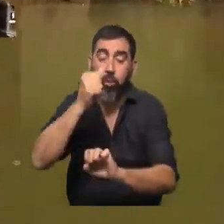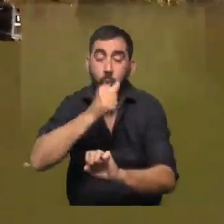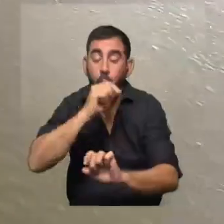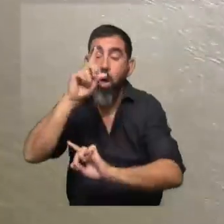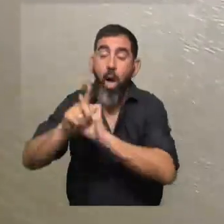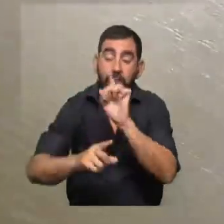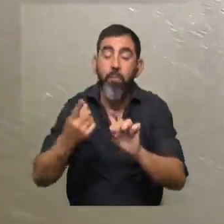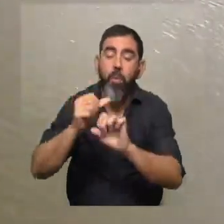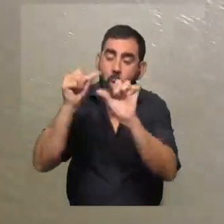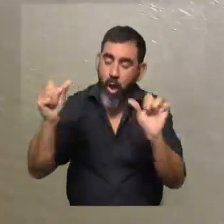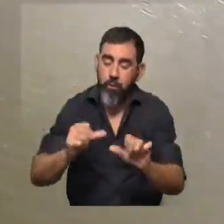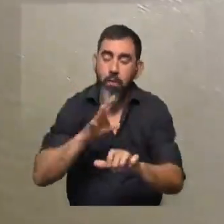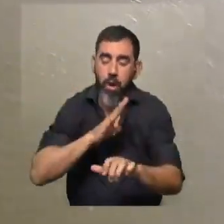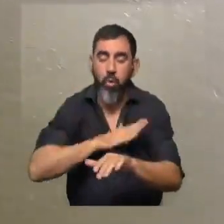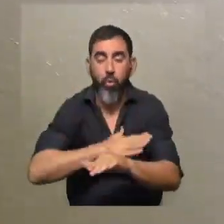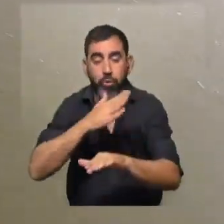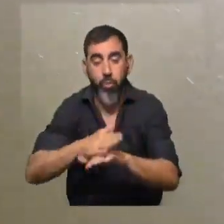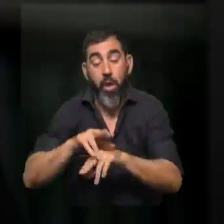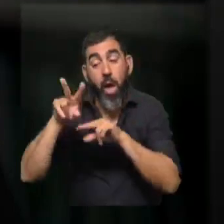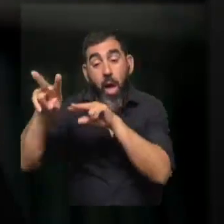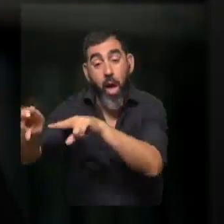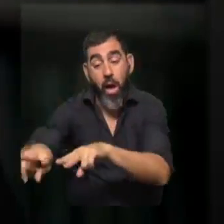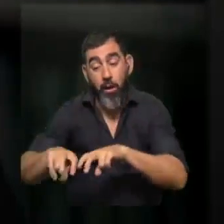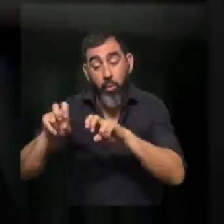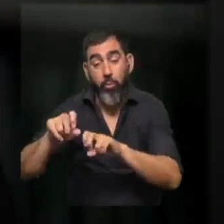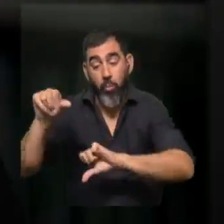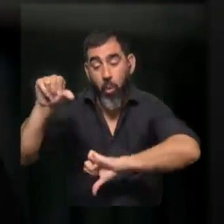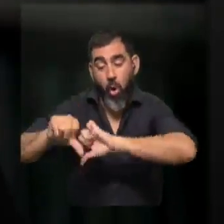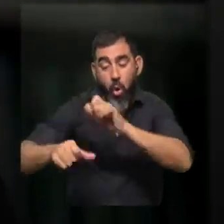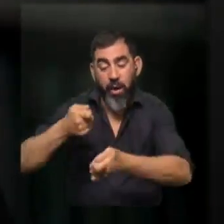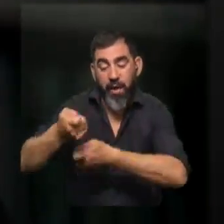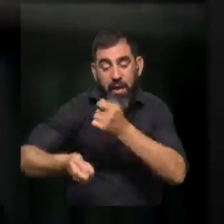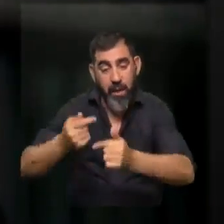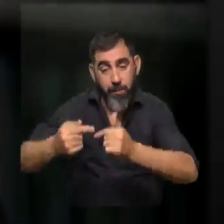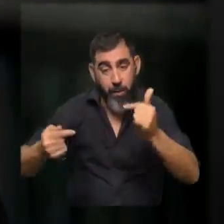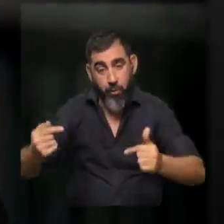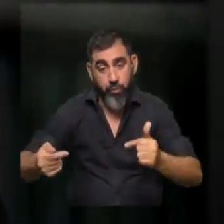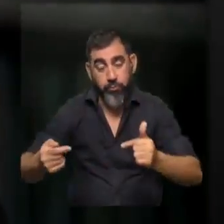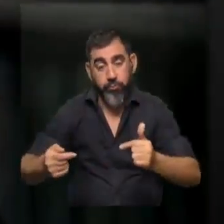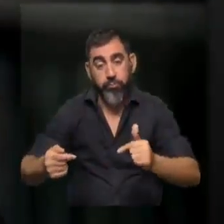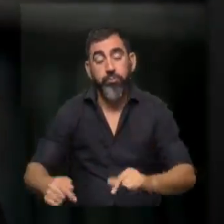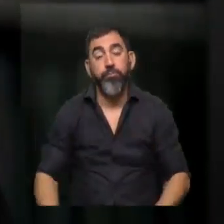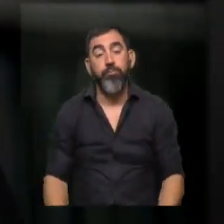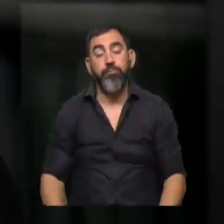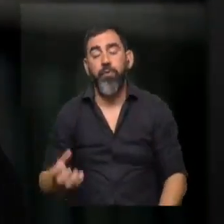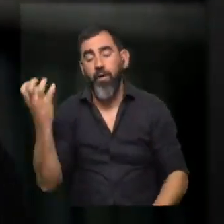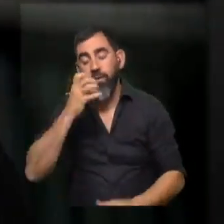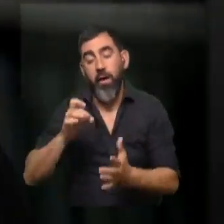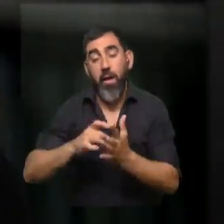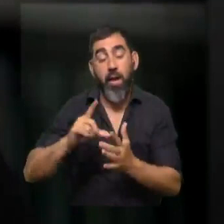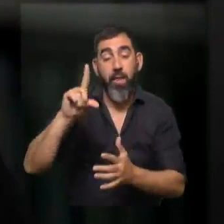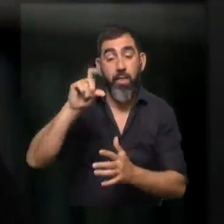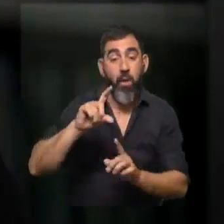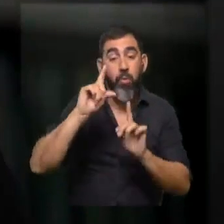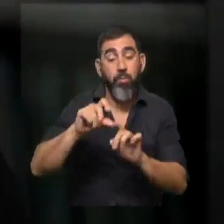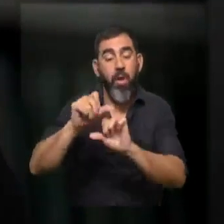toda actividad tiene cierta consecuencia. La agricultura con los agroquímicos y los fertilizantes degradan la calidad del agua. Lo mismo